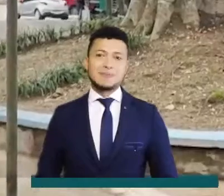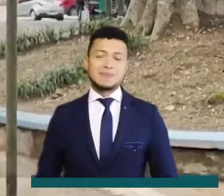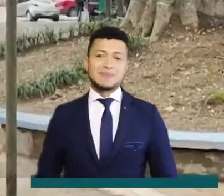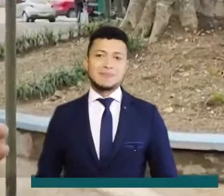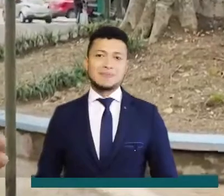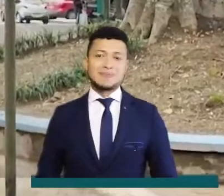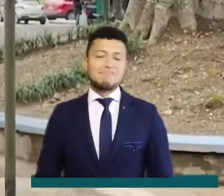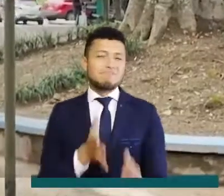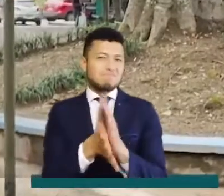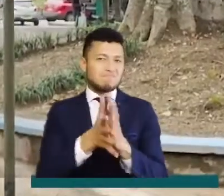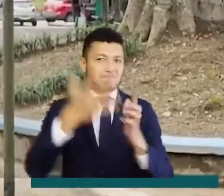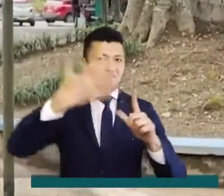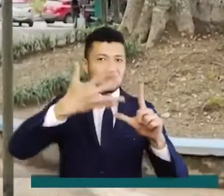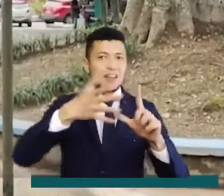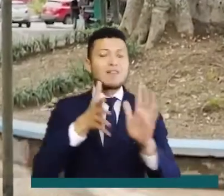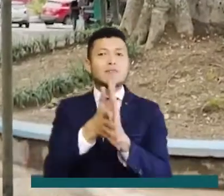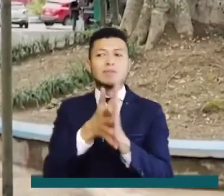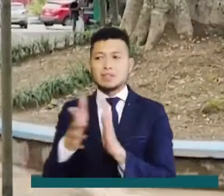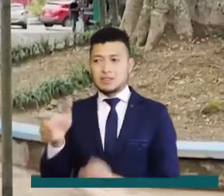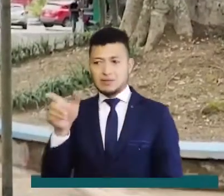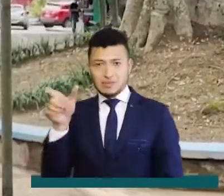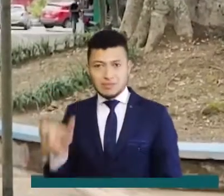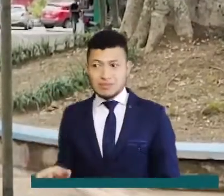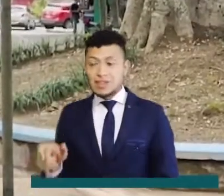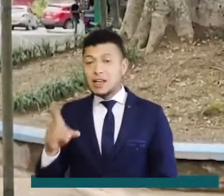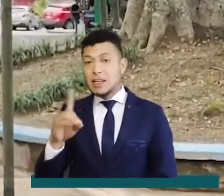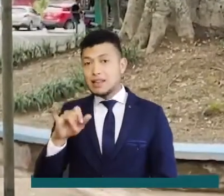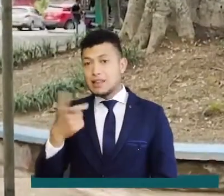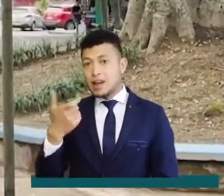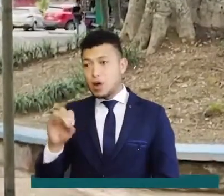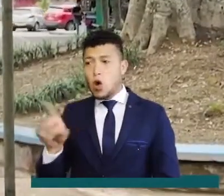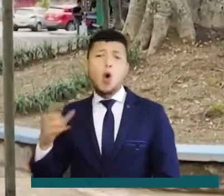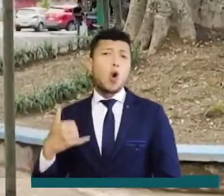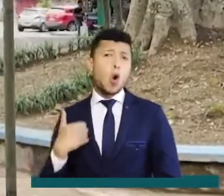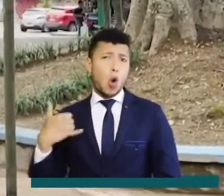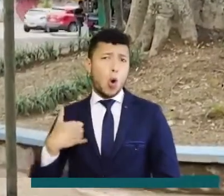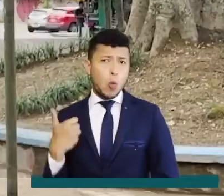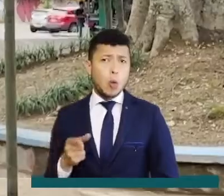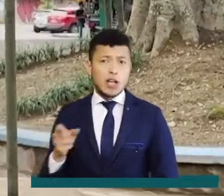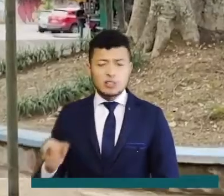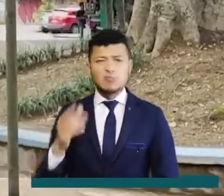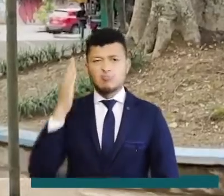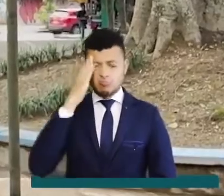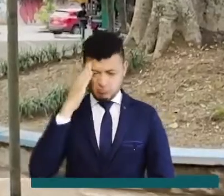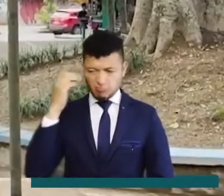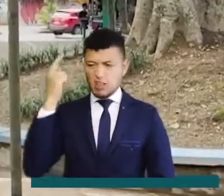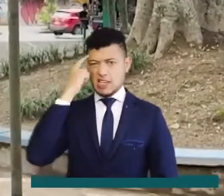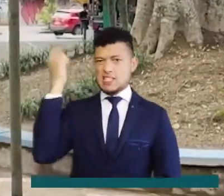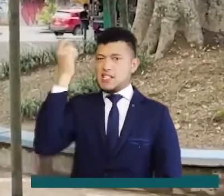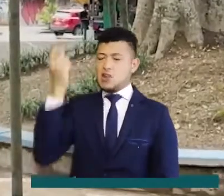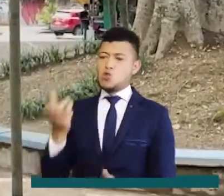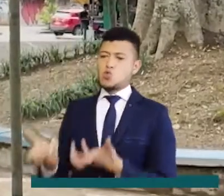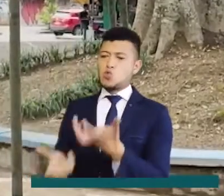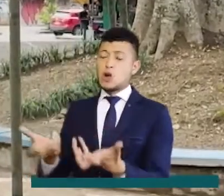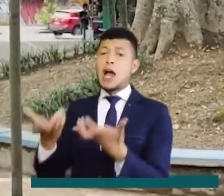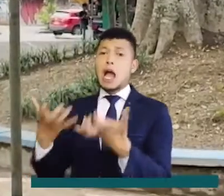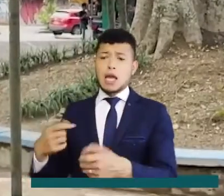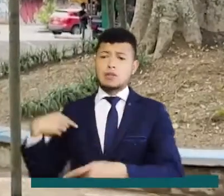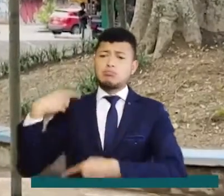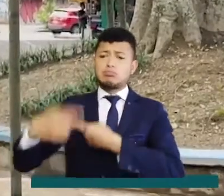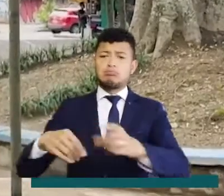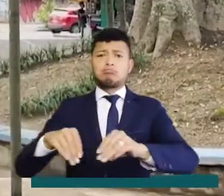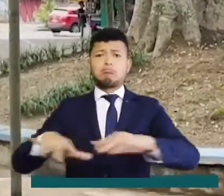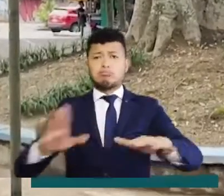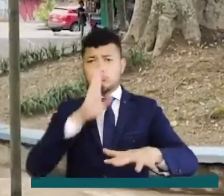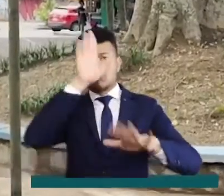la siguiente nota es la historia de diego montenegro un joven que a través de sus saberes de la cocina llanera busca preservar algunas costumbres de esta